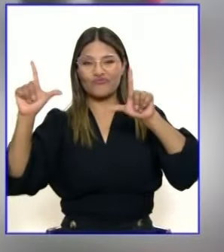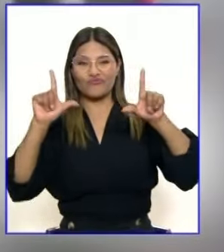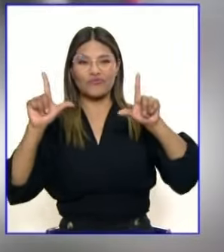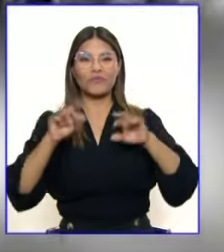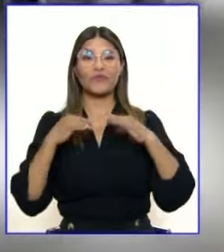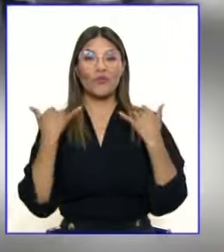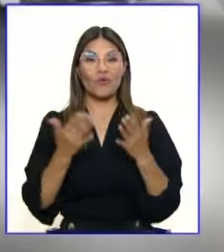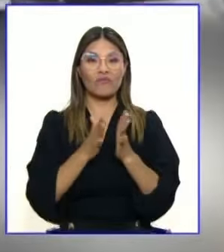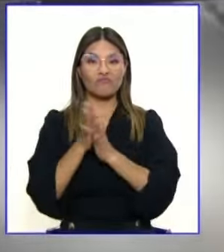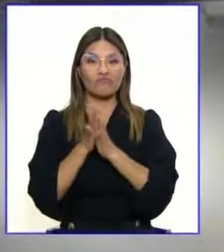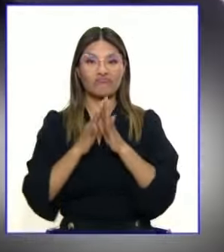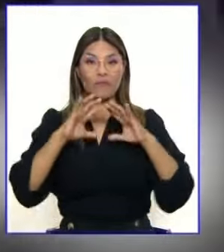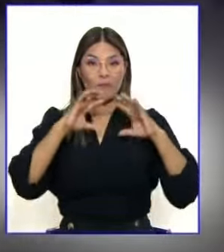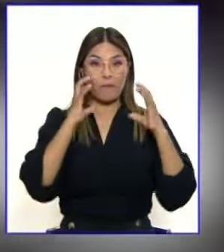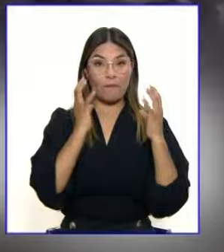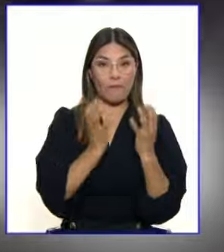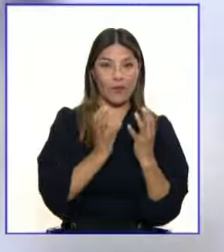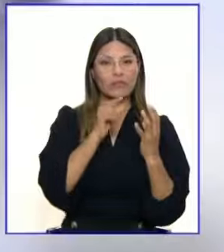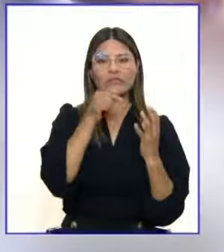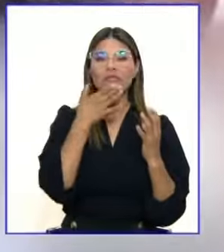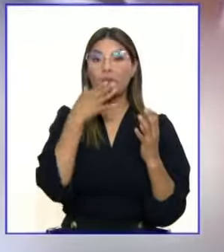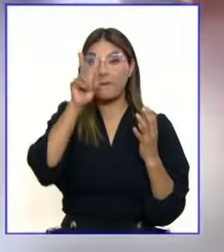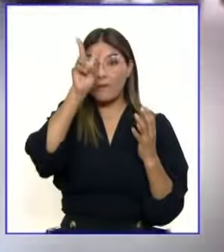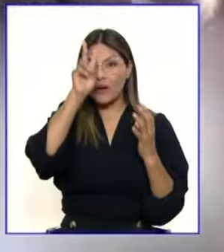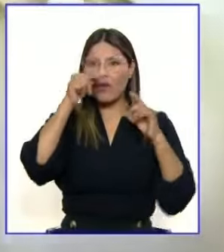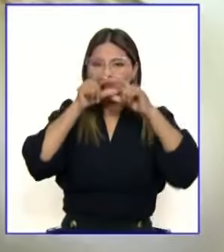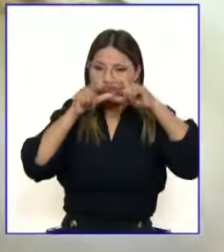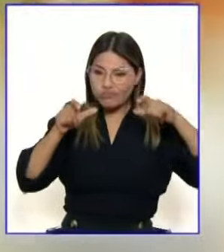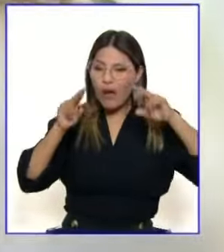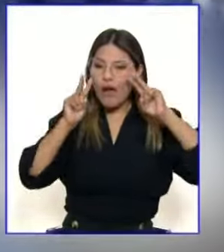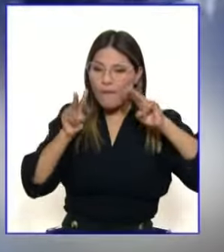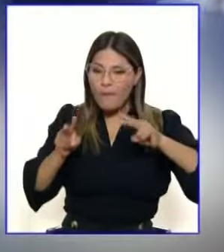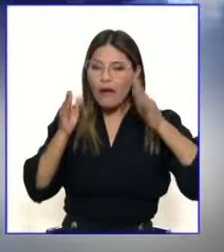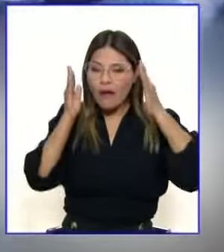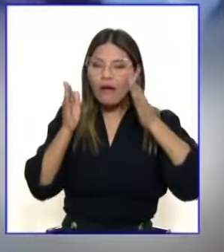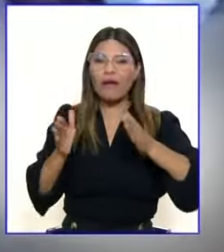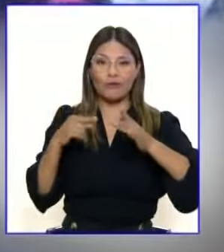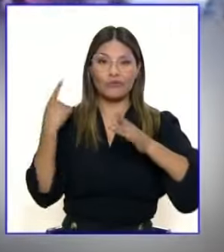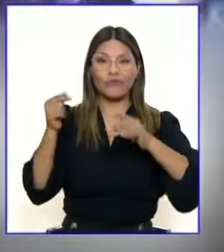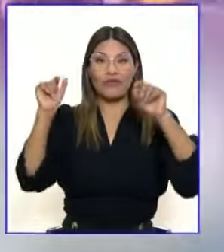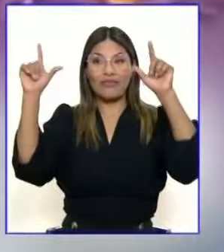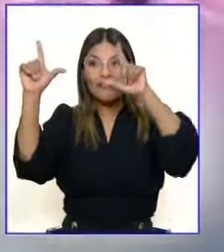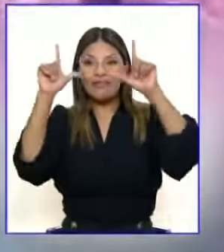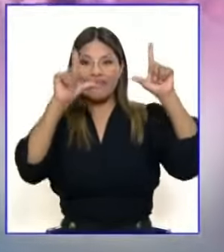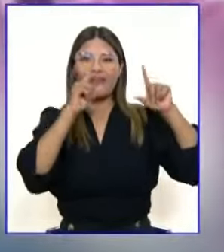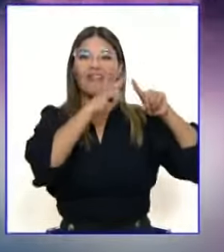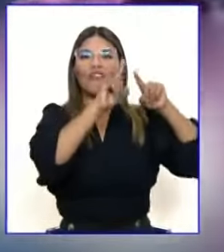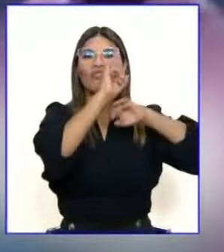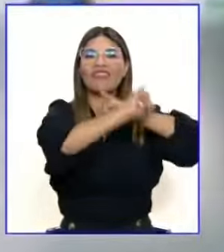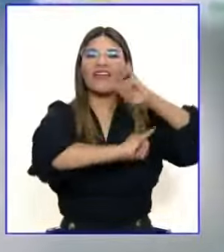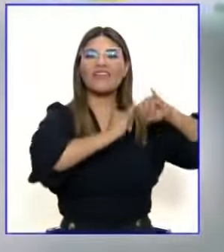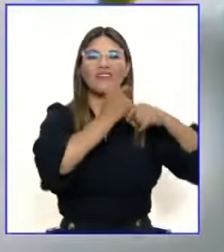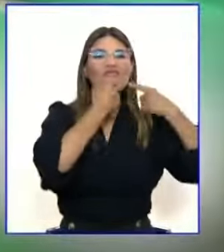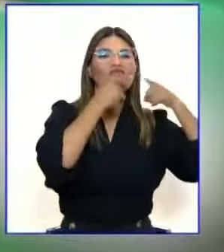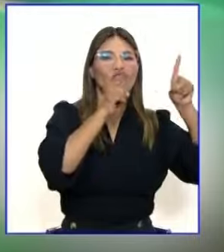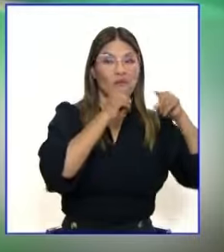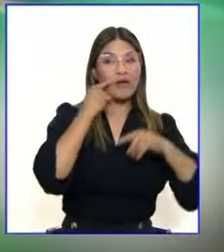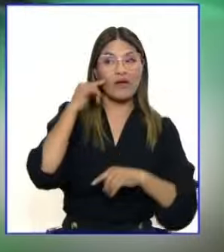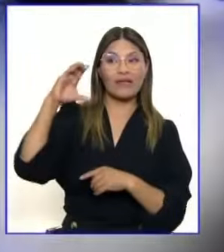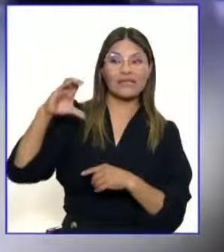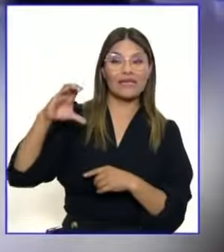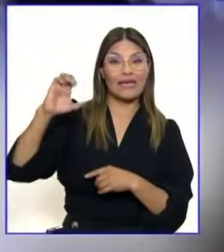los ojos del mundo en nuestro país también lo informa la prensa televisiva y así lo detalla CNN